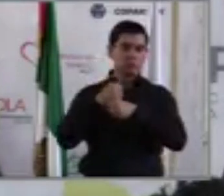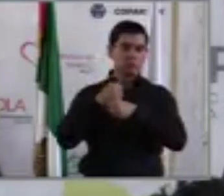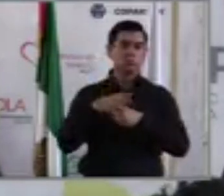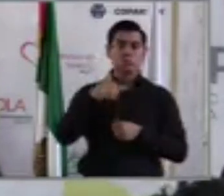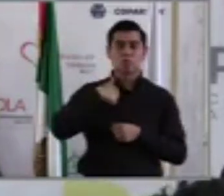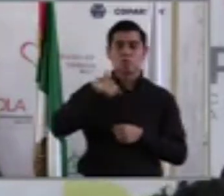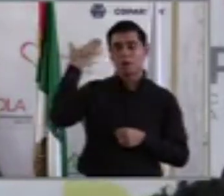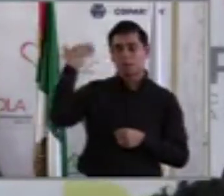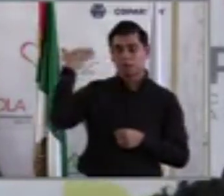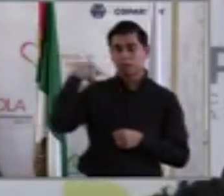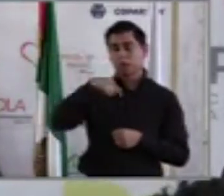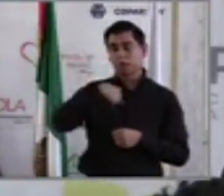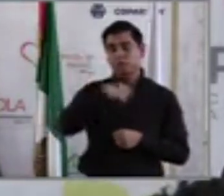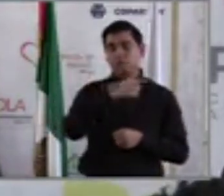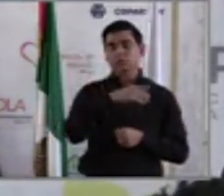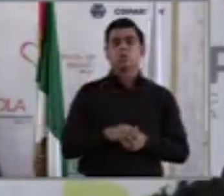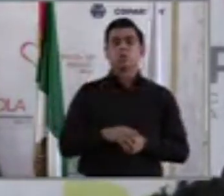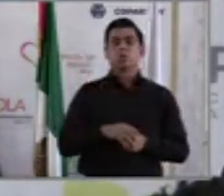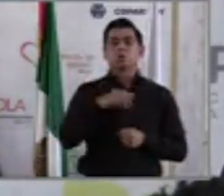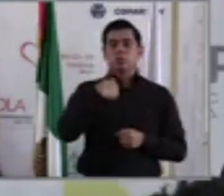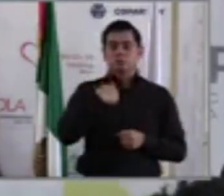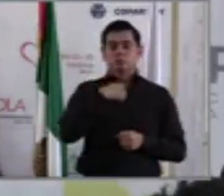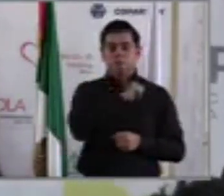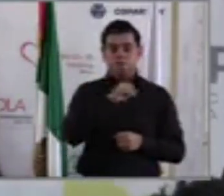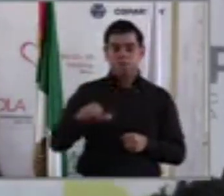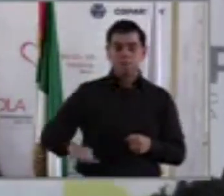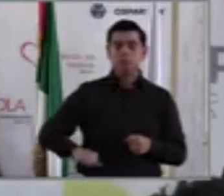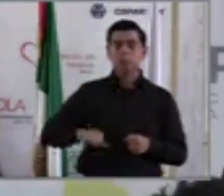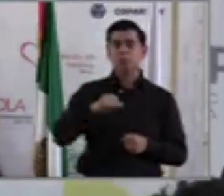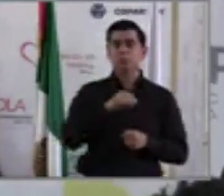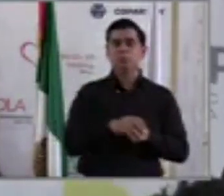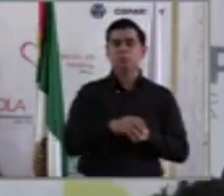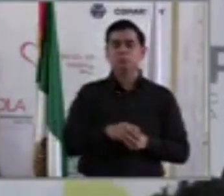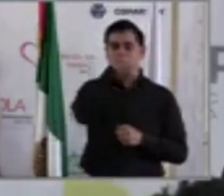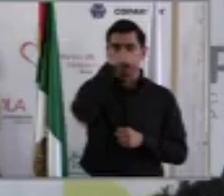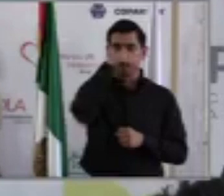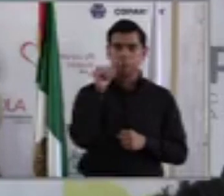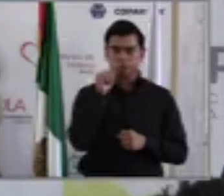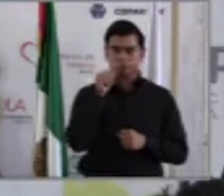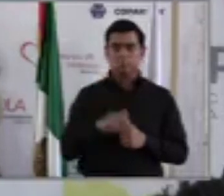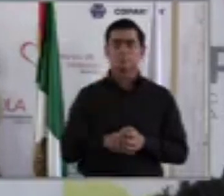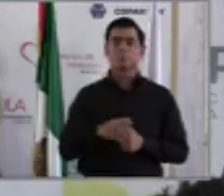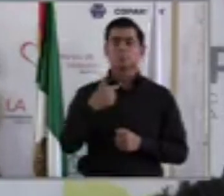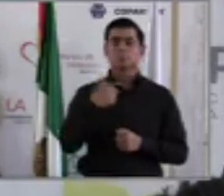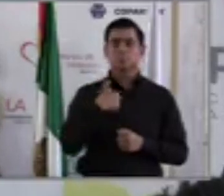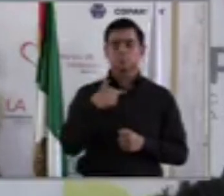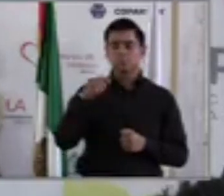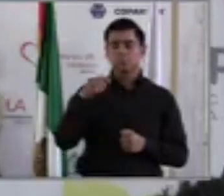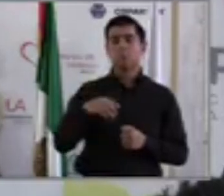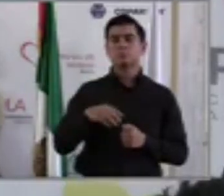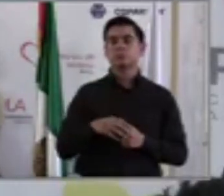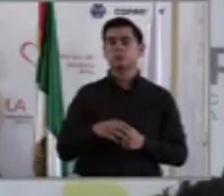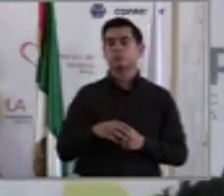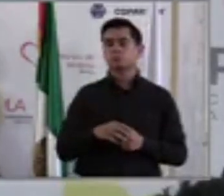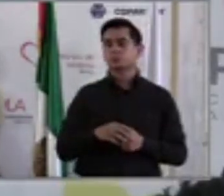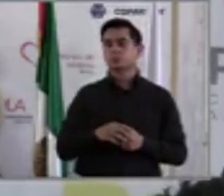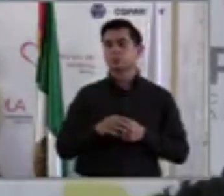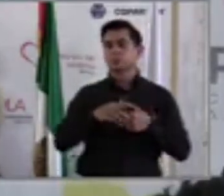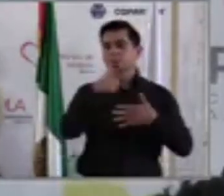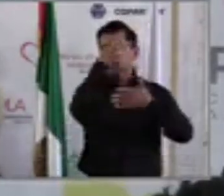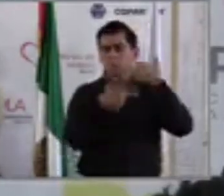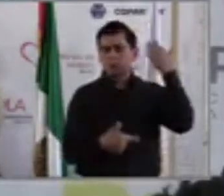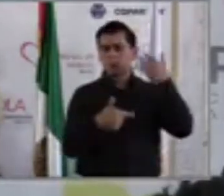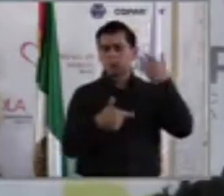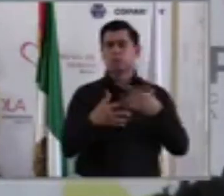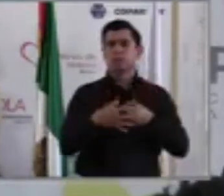tocó la oportunidad de gobernar Benito Juárez, fue precisamente construir no solamente una agenda de seguridad, sino una agenda